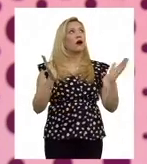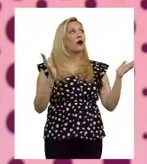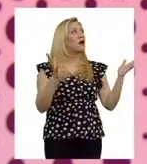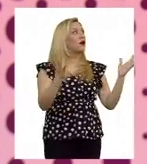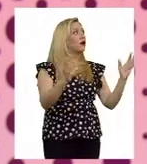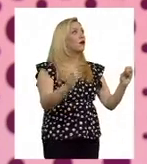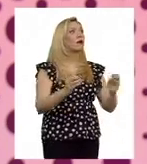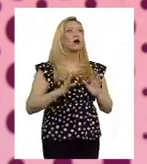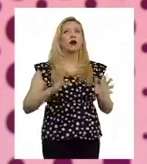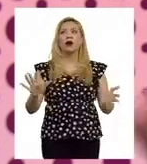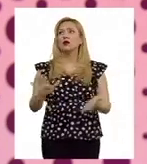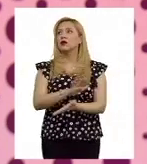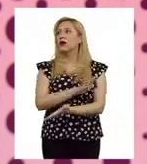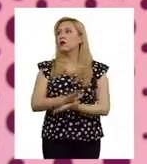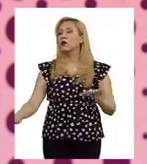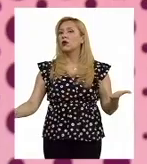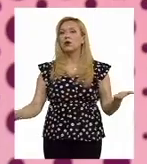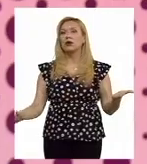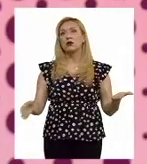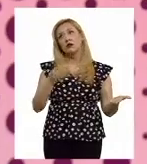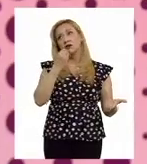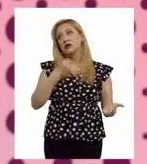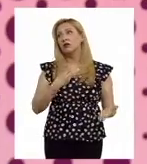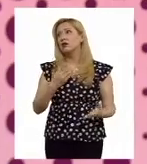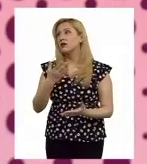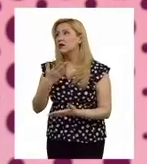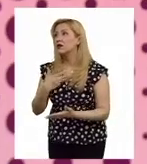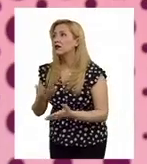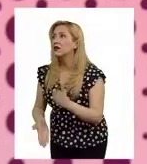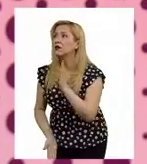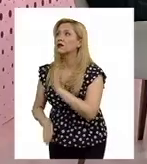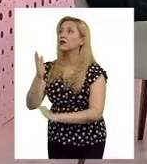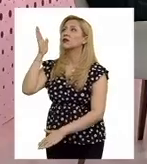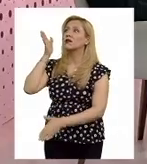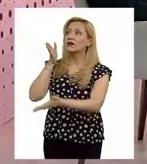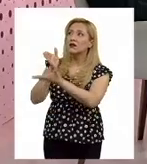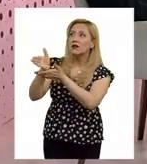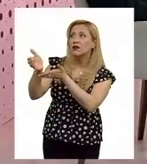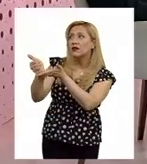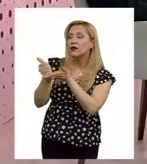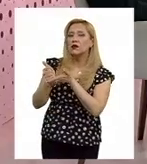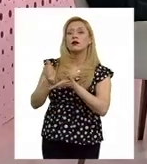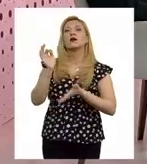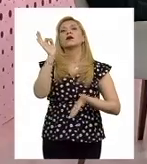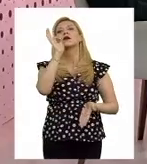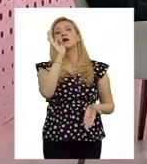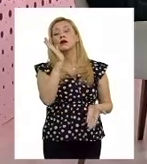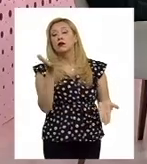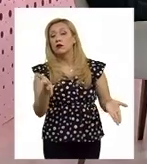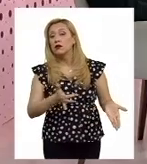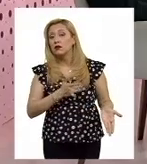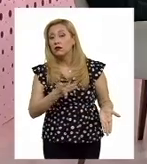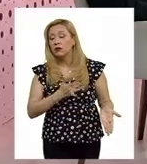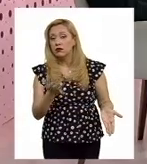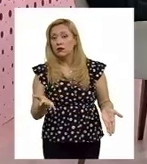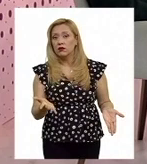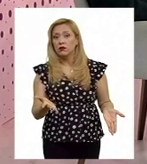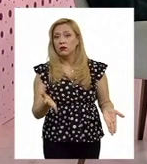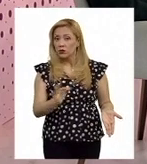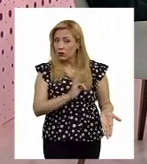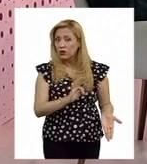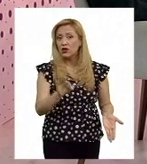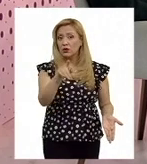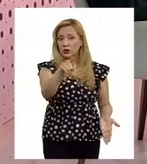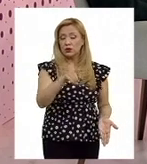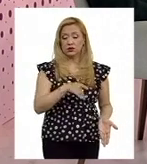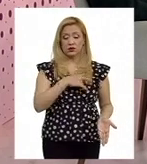o económica no llegaría a tu país, pero vaya que la causa ambiental puede llegar y te puede hacer